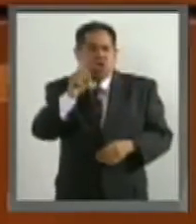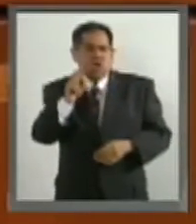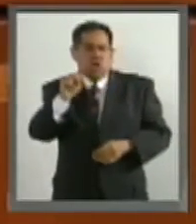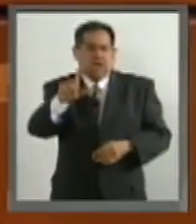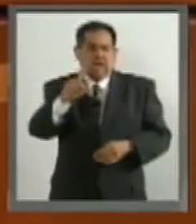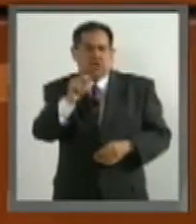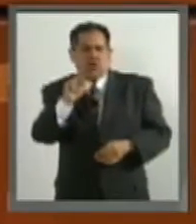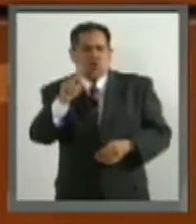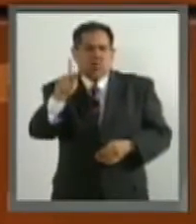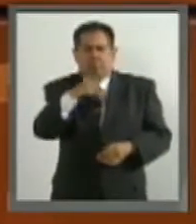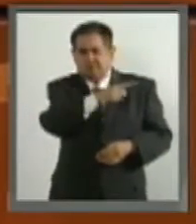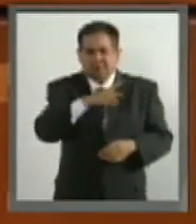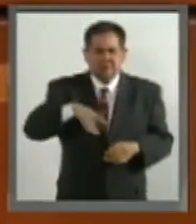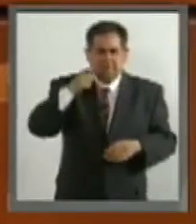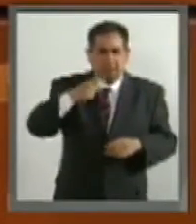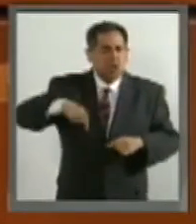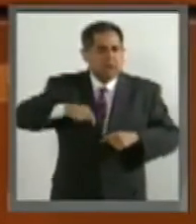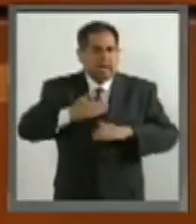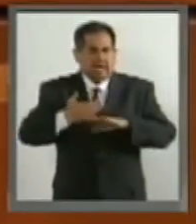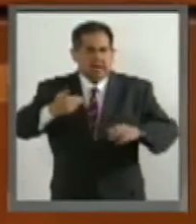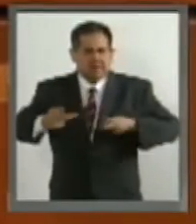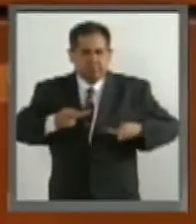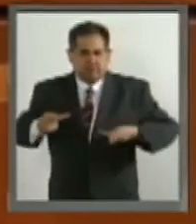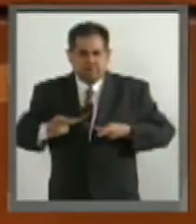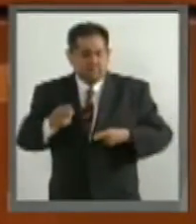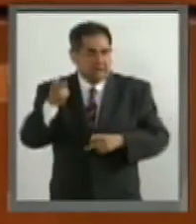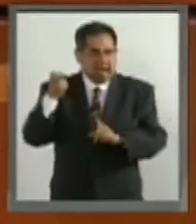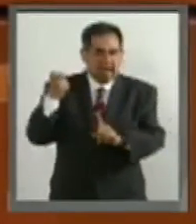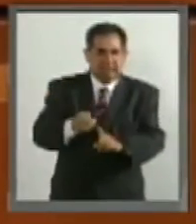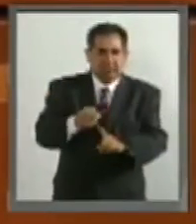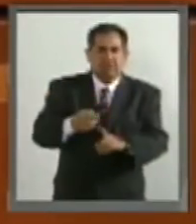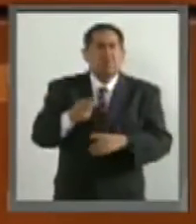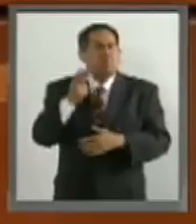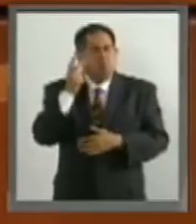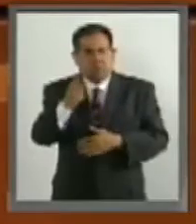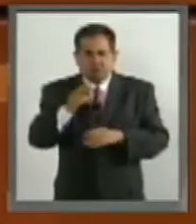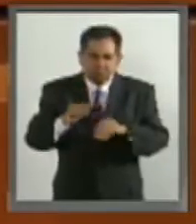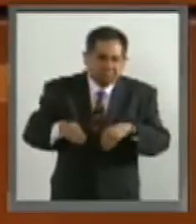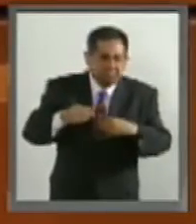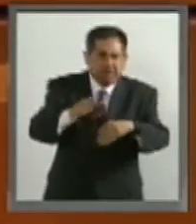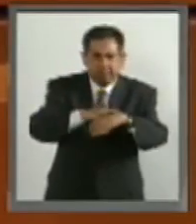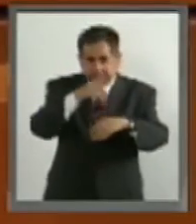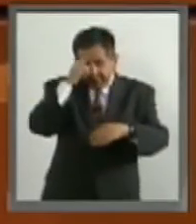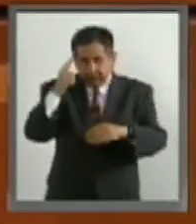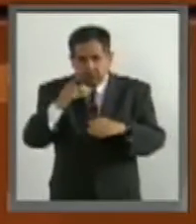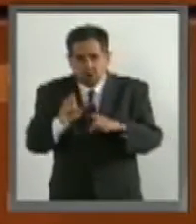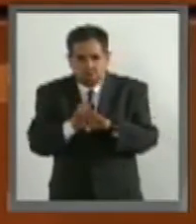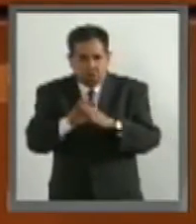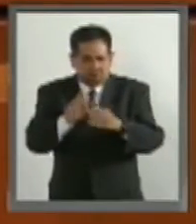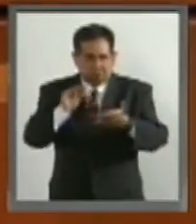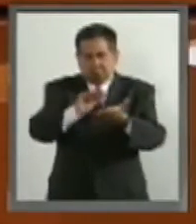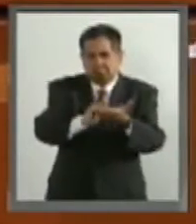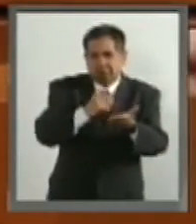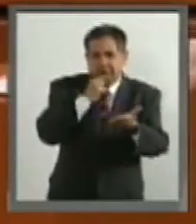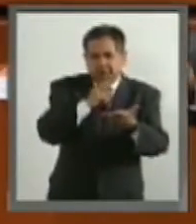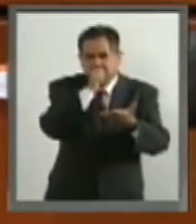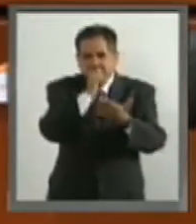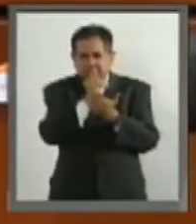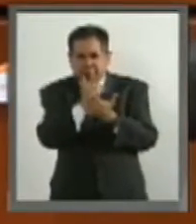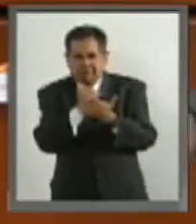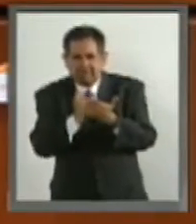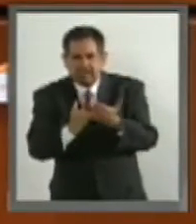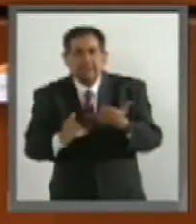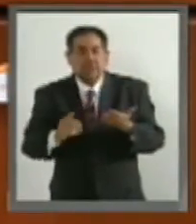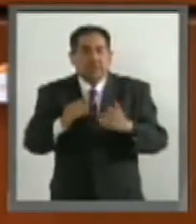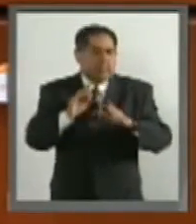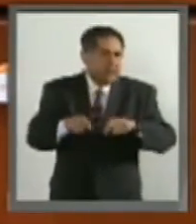y tenemos que estar preparados para eso. Y en este sentido, el facilitar, como también se establece en otras modificaciones,